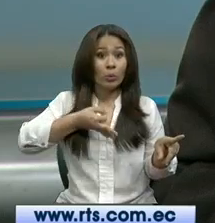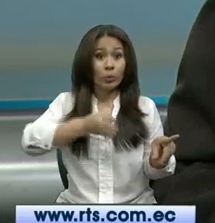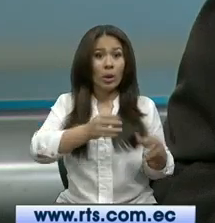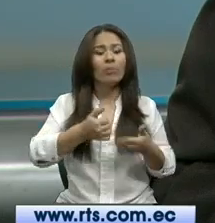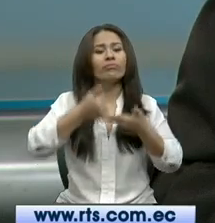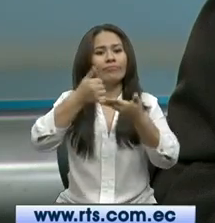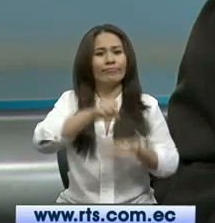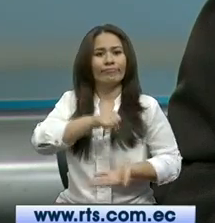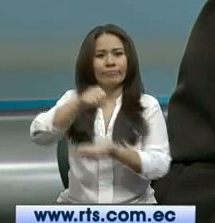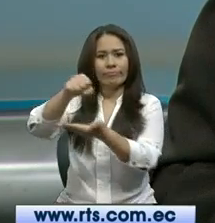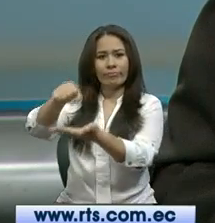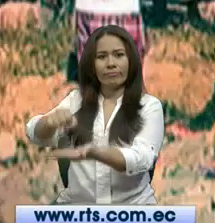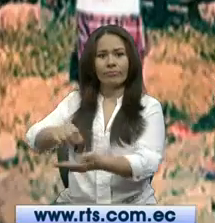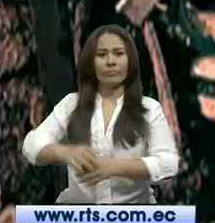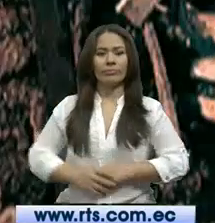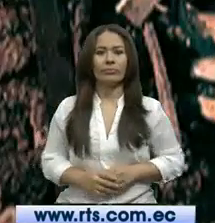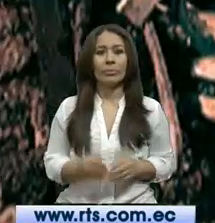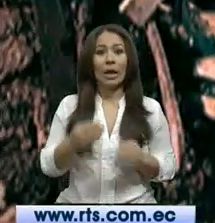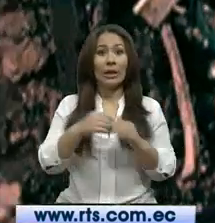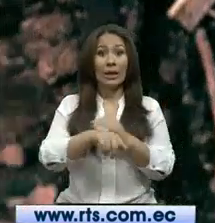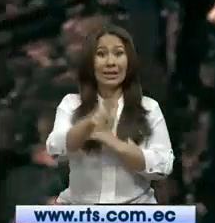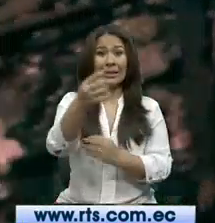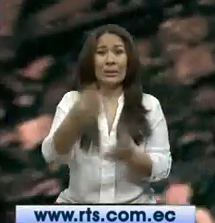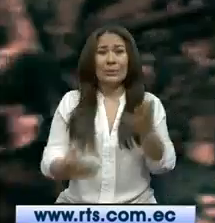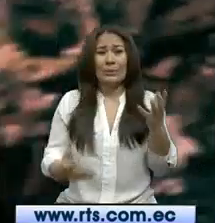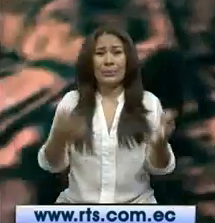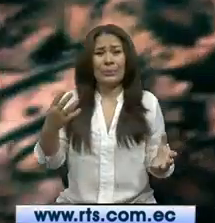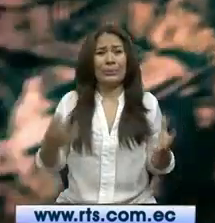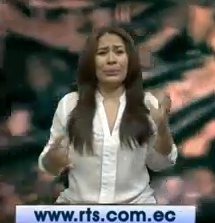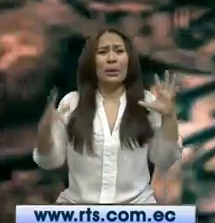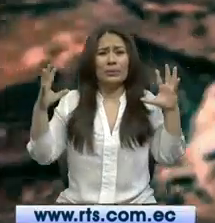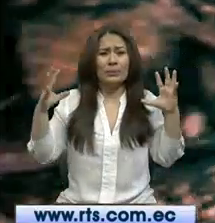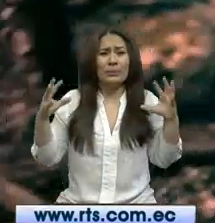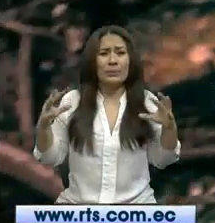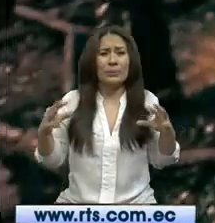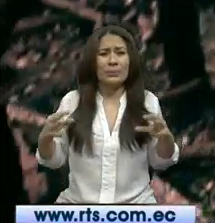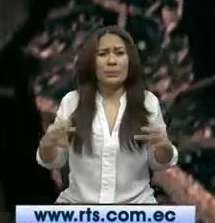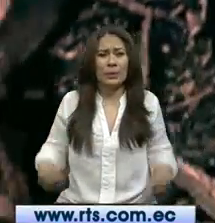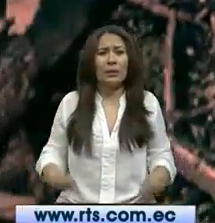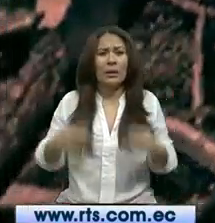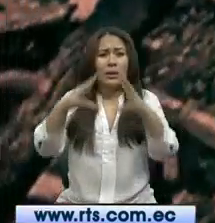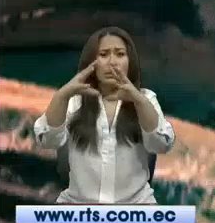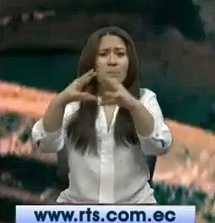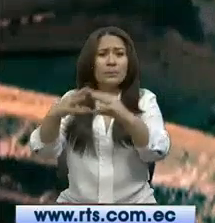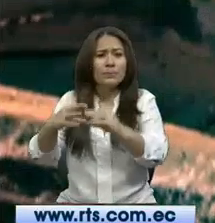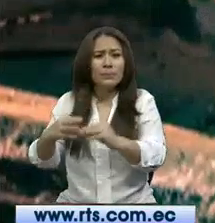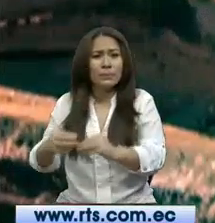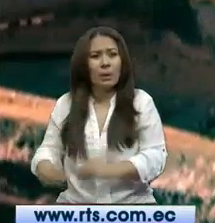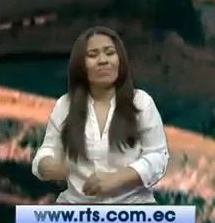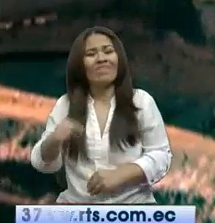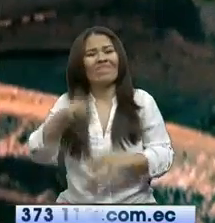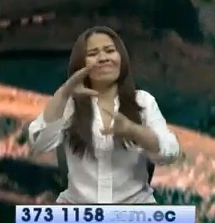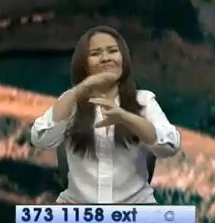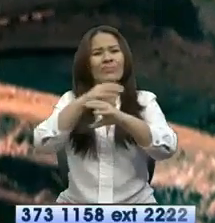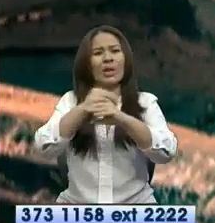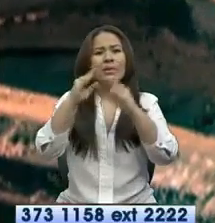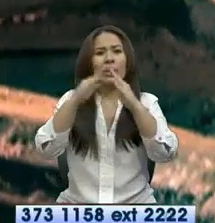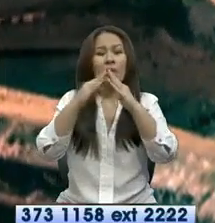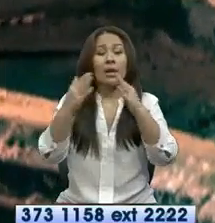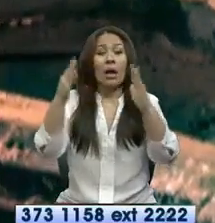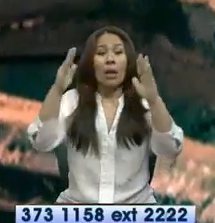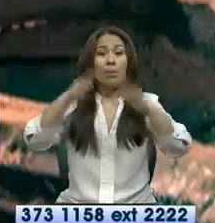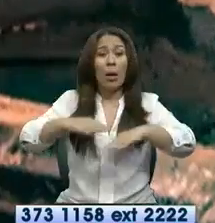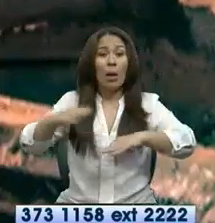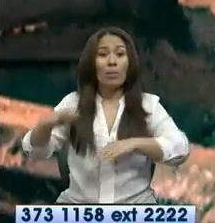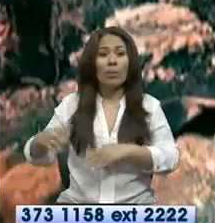ayuda. En medio del desastre provocado por un incendio que embistió lo que hasta anoche era su casa, en